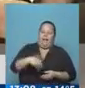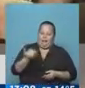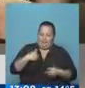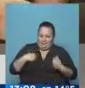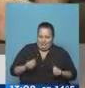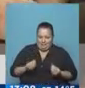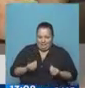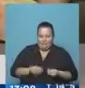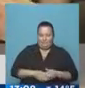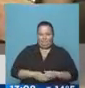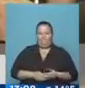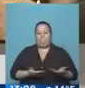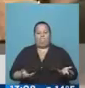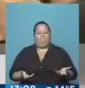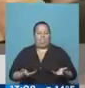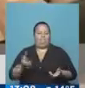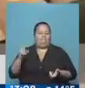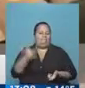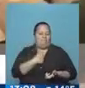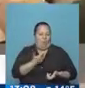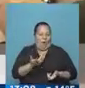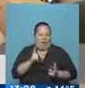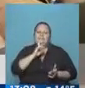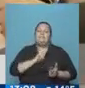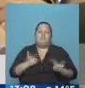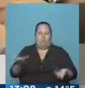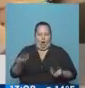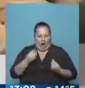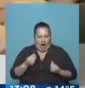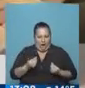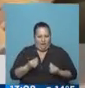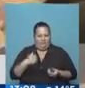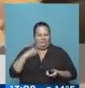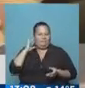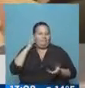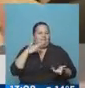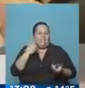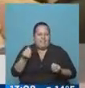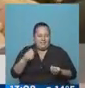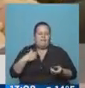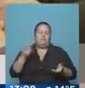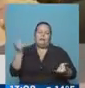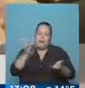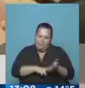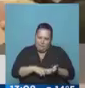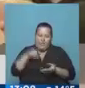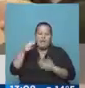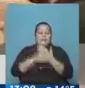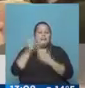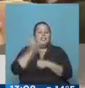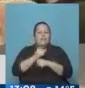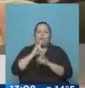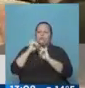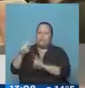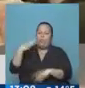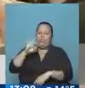más eso es lo más poco serio que he escuchado vuelvo a insistir me parece que es el ministerio de trabajo